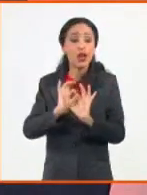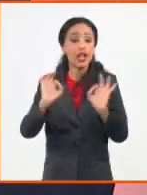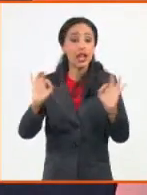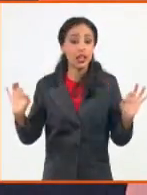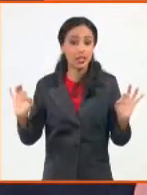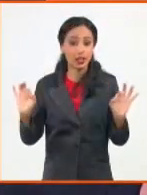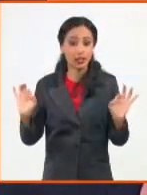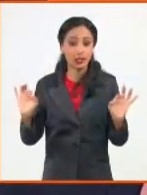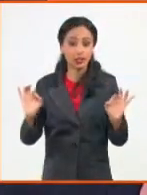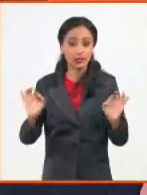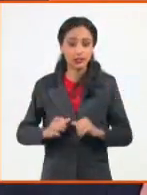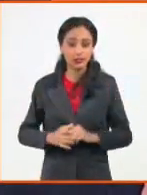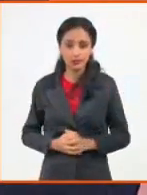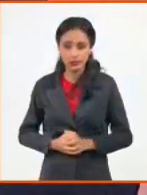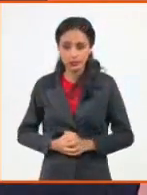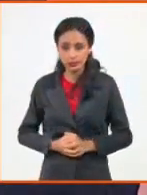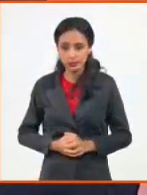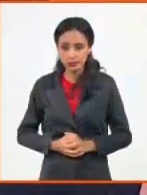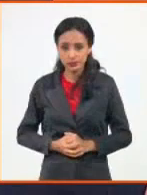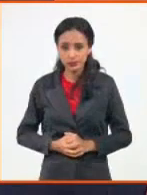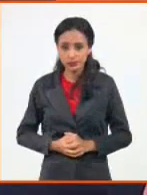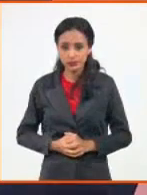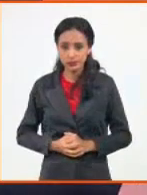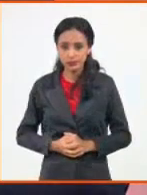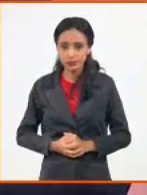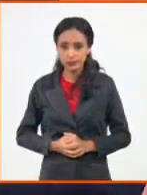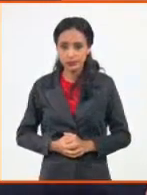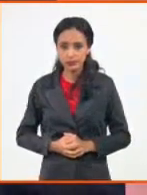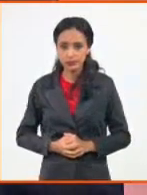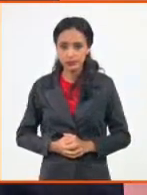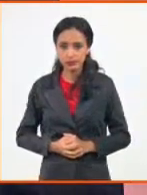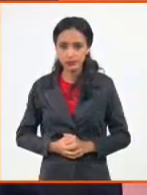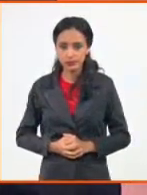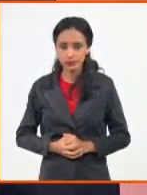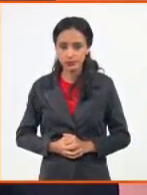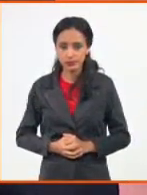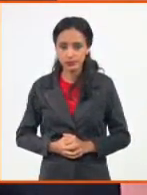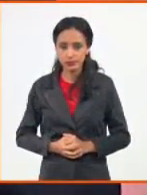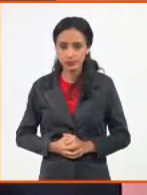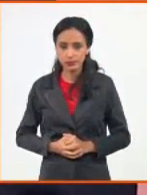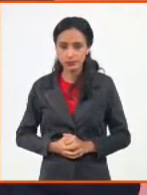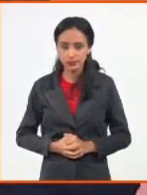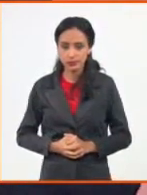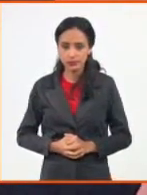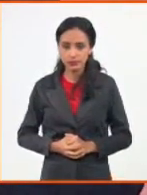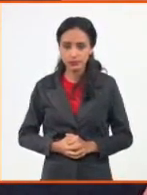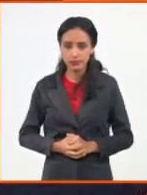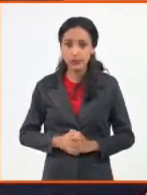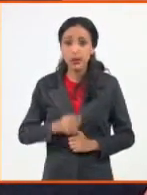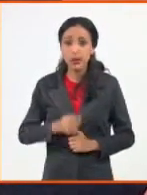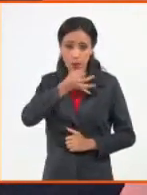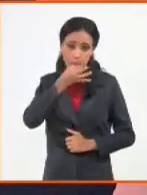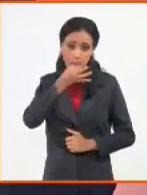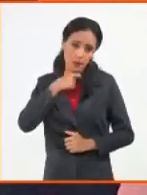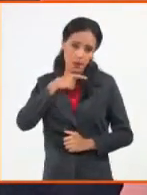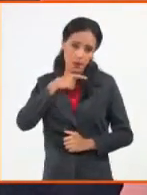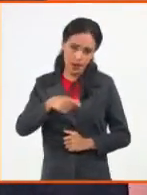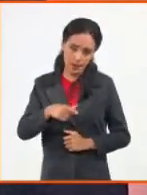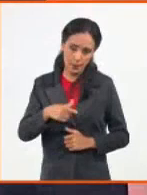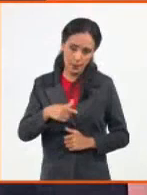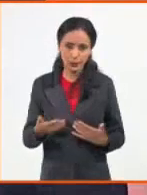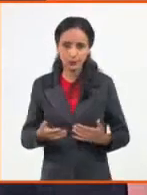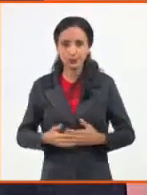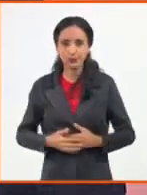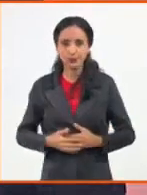operadores y los proveedores de servicios voy a poner un ejemplo para un poco ilustrar cómo estas cuestiones tocan al ciudadano